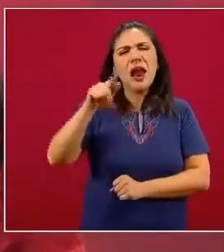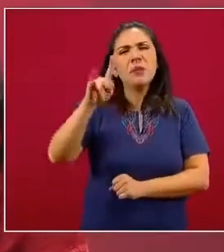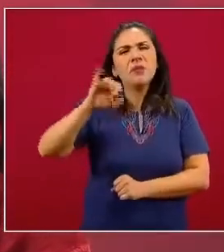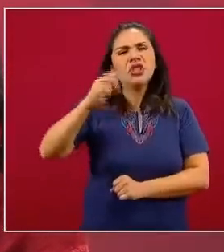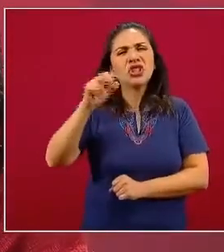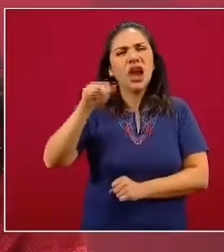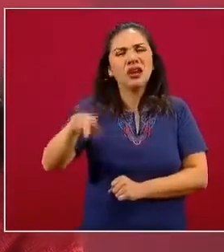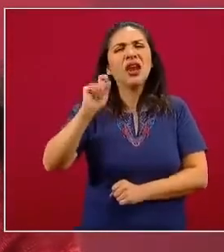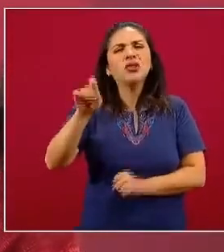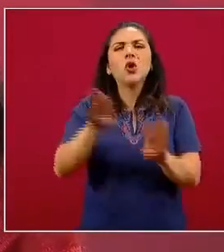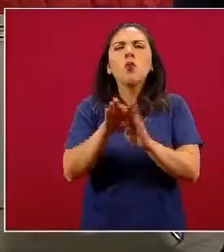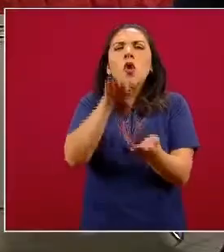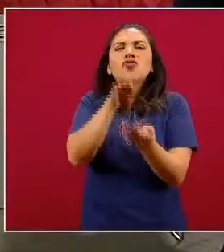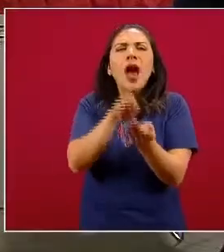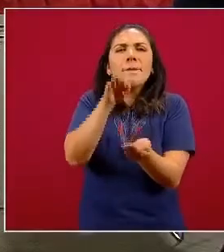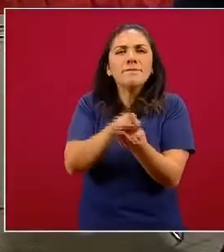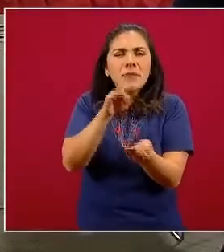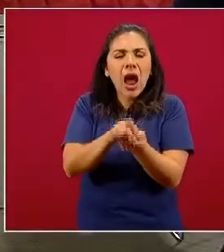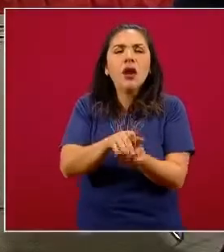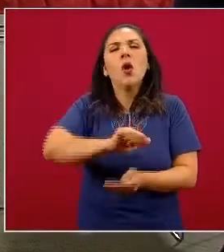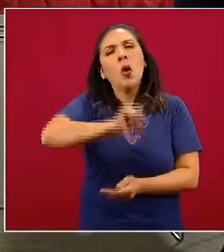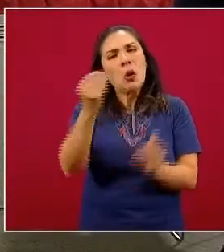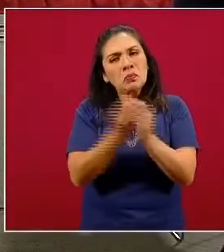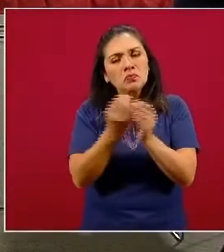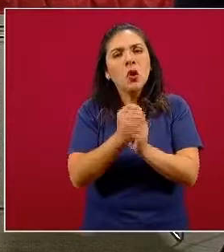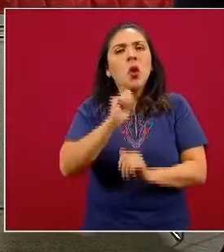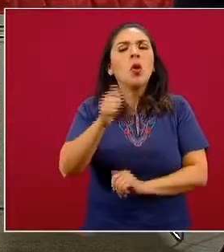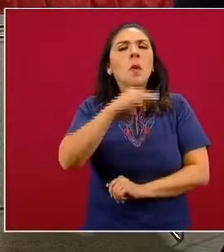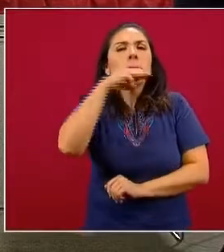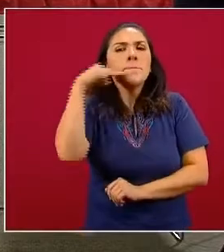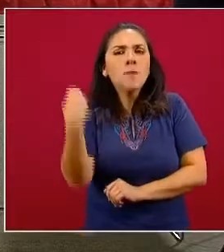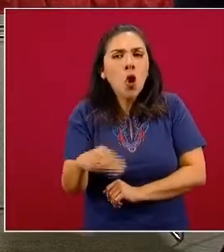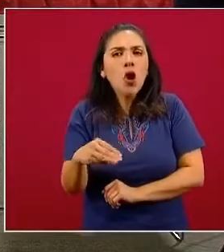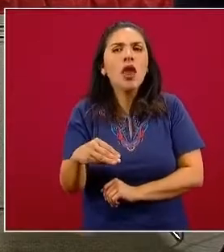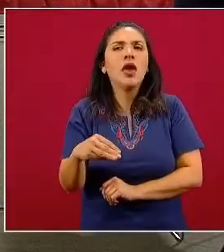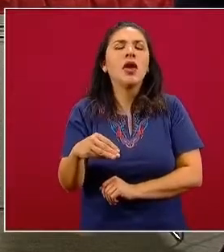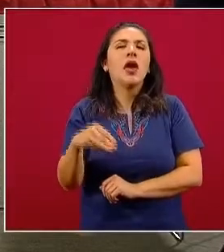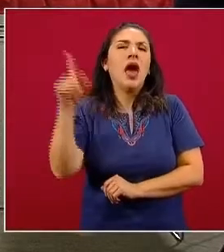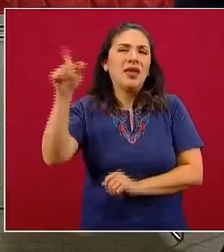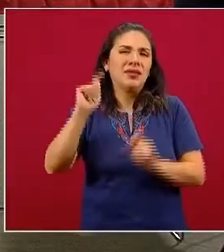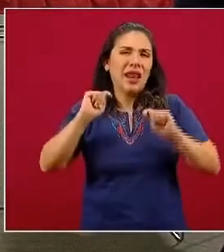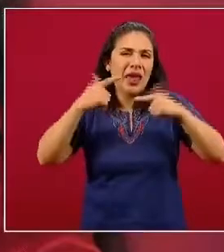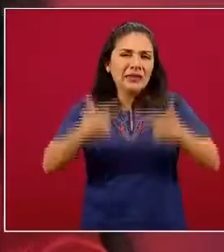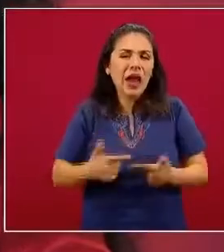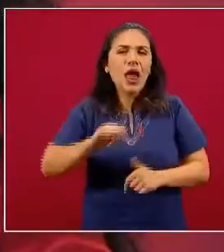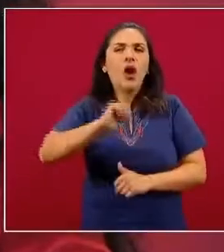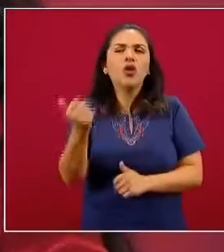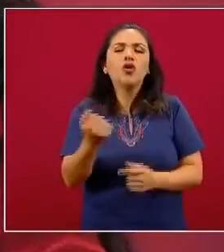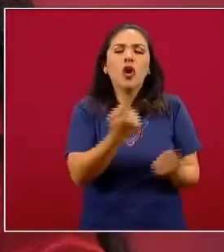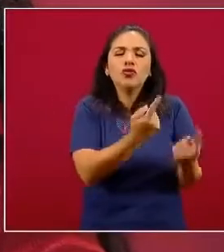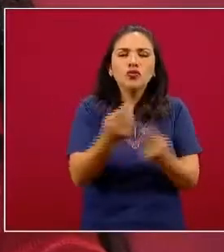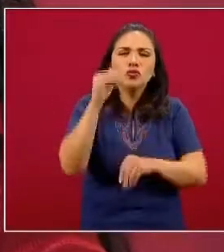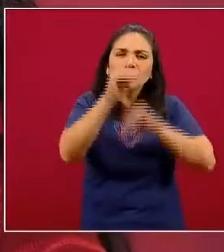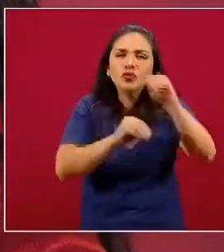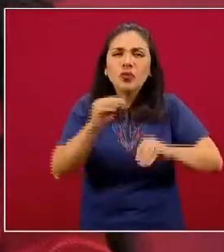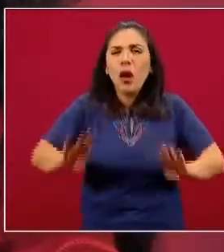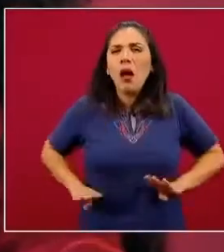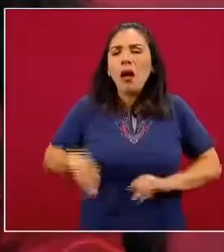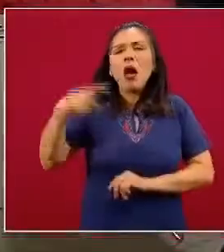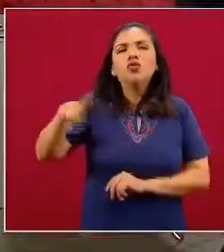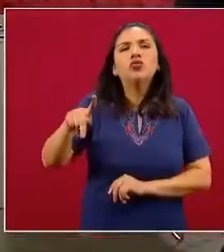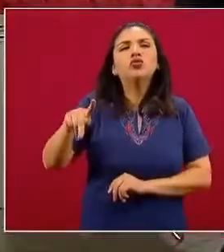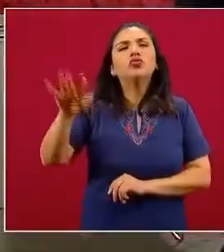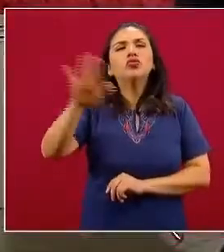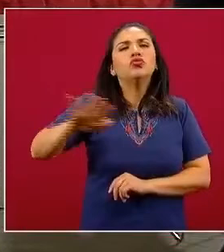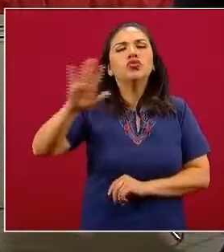de tamal. Existe el mole de venas en Tlaxcala, las ofrendas en las zonas